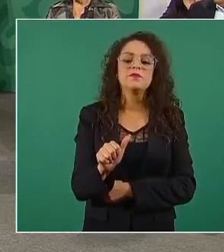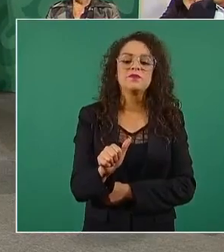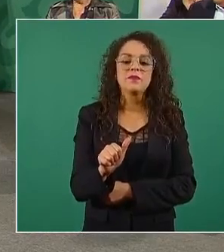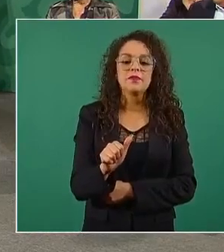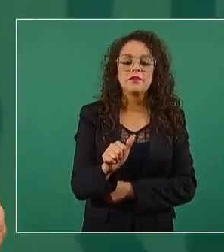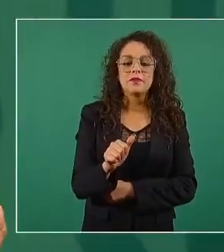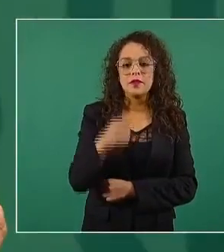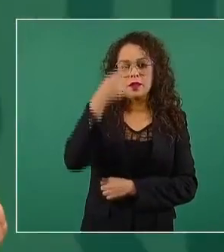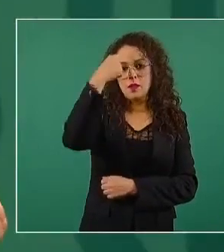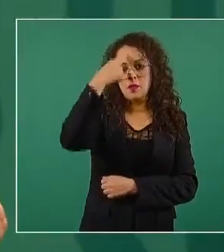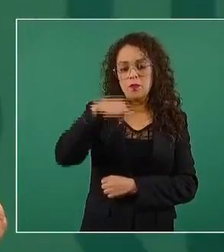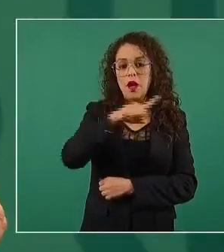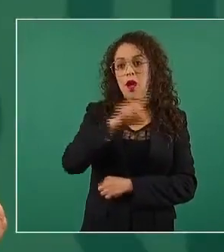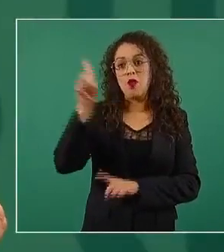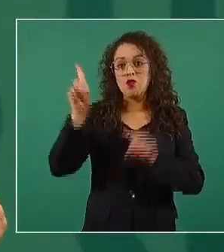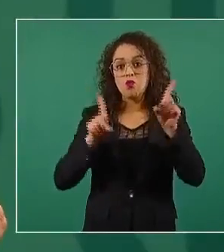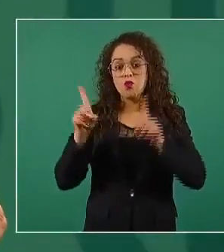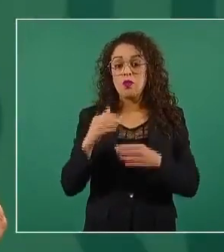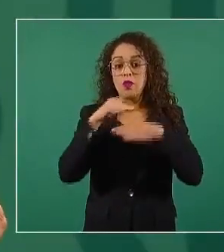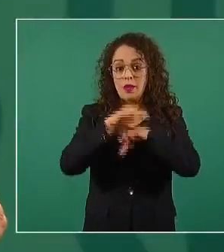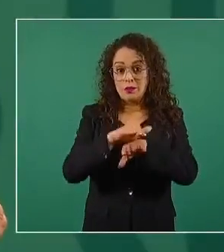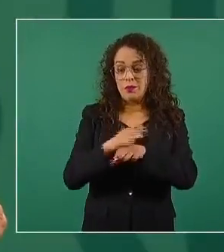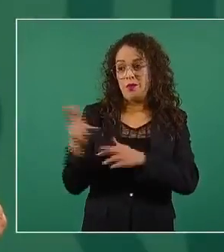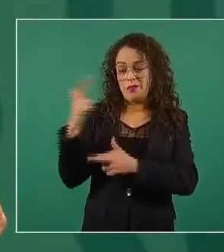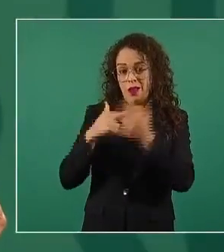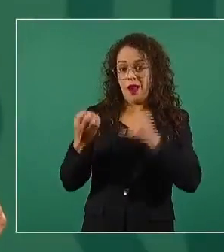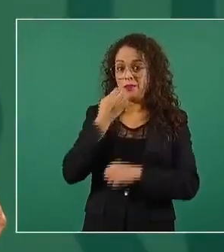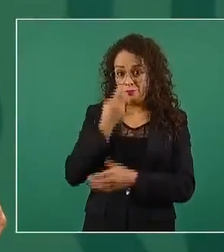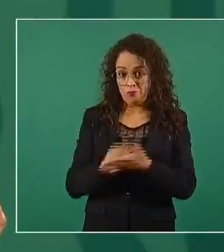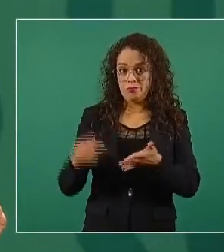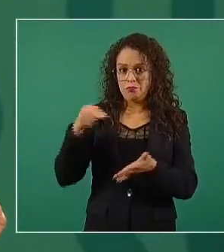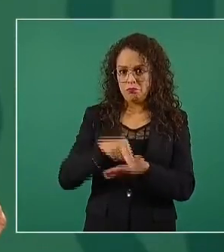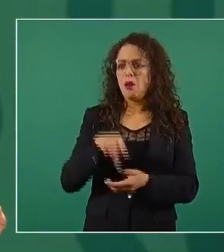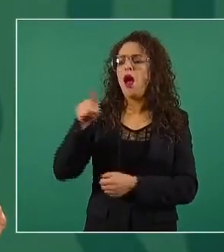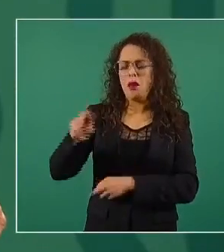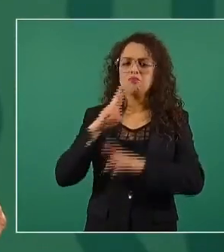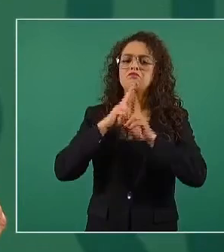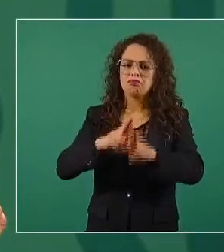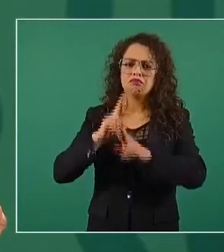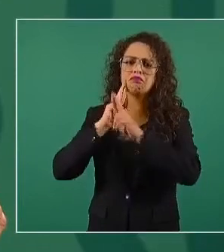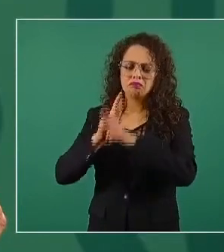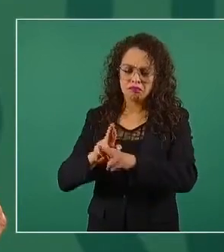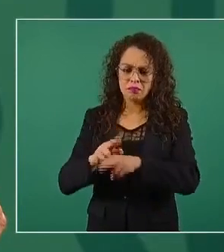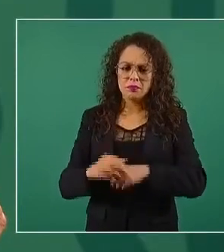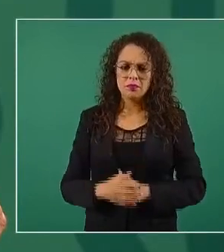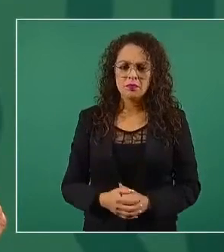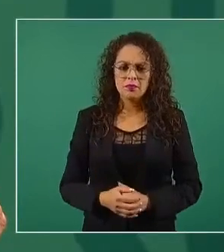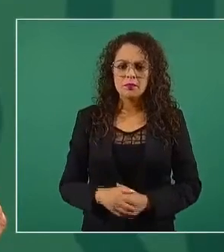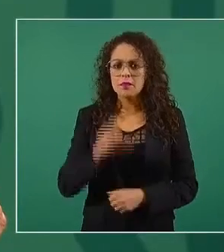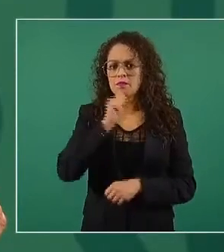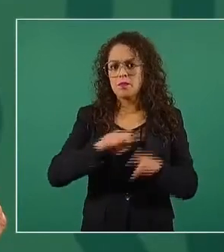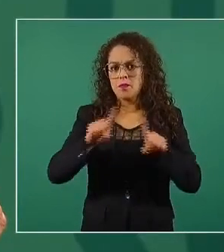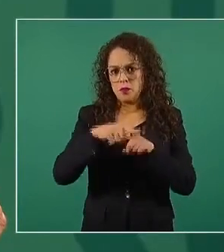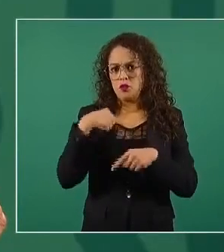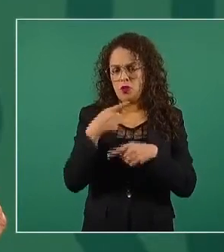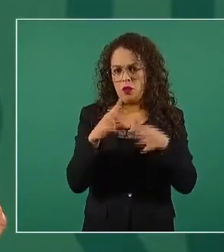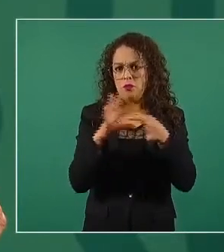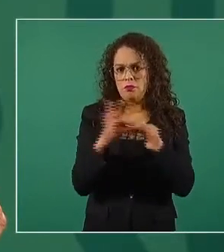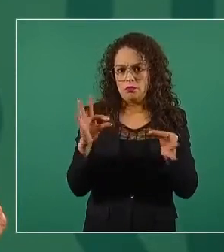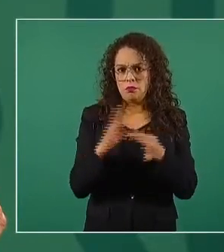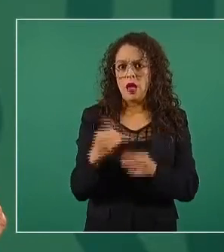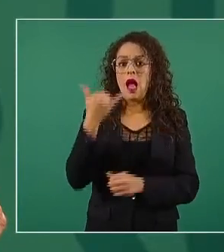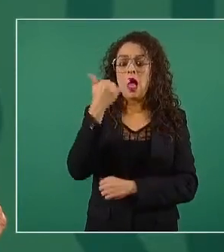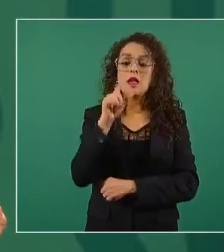Para contestar todo lo que es el regreso a clases, yo también intervengo. Y mañana vamos a dar a conocer sobre